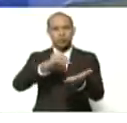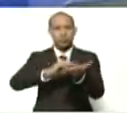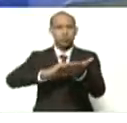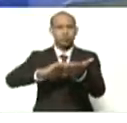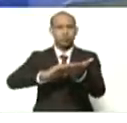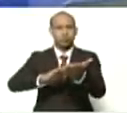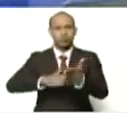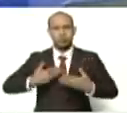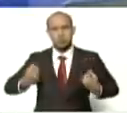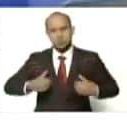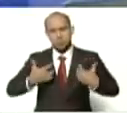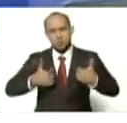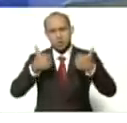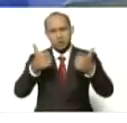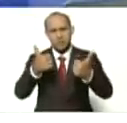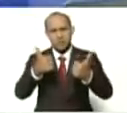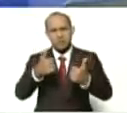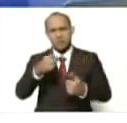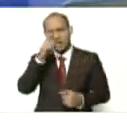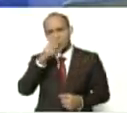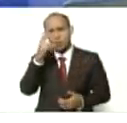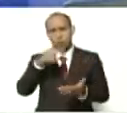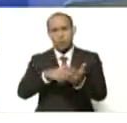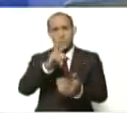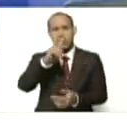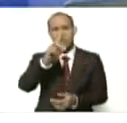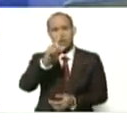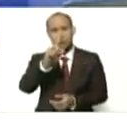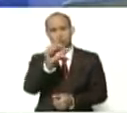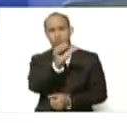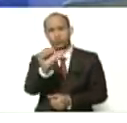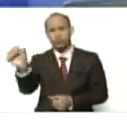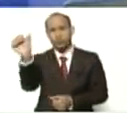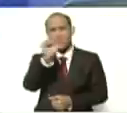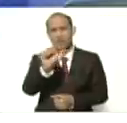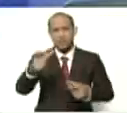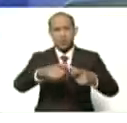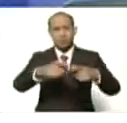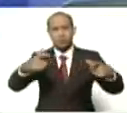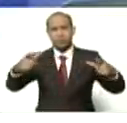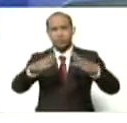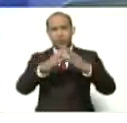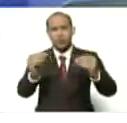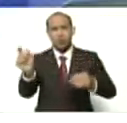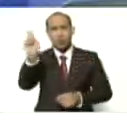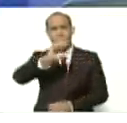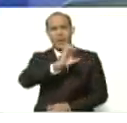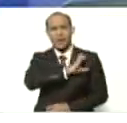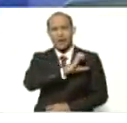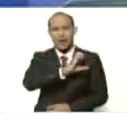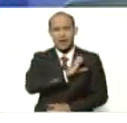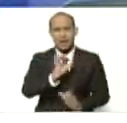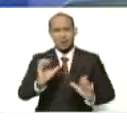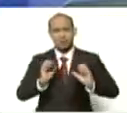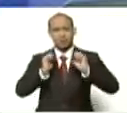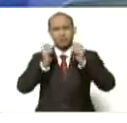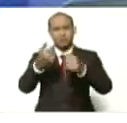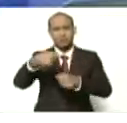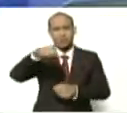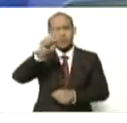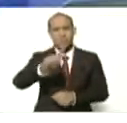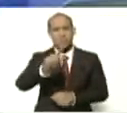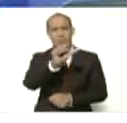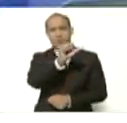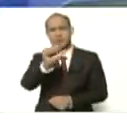durante el 2021 observamos un incremento semanal de casos durante todo el mes de enero a partir de la primera semana de